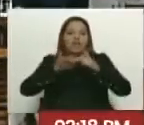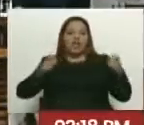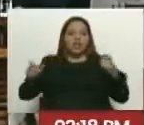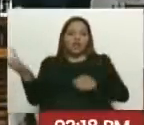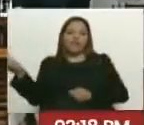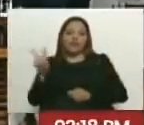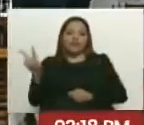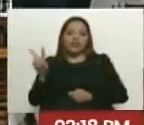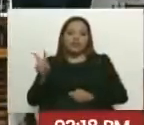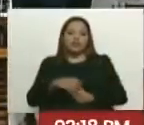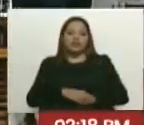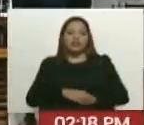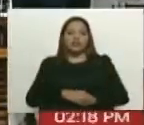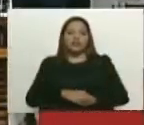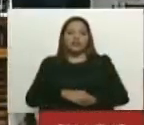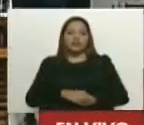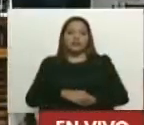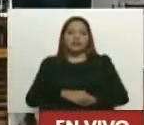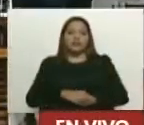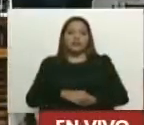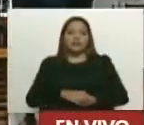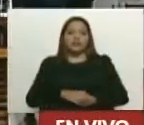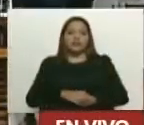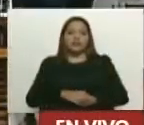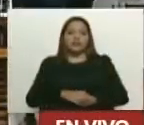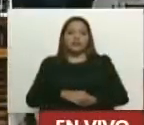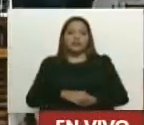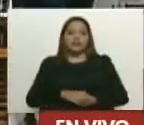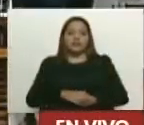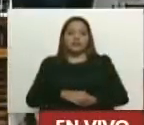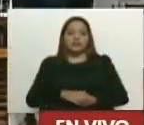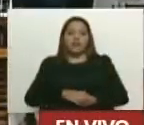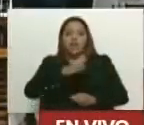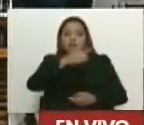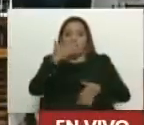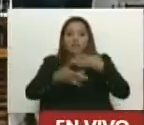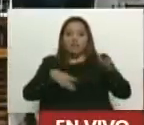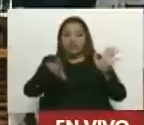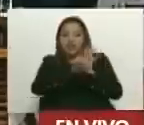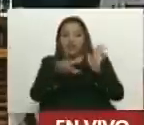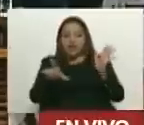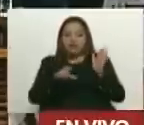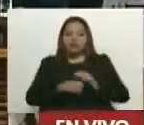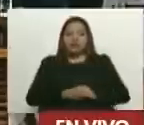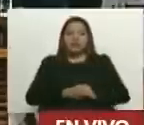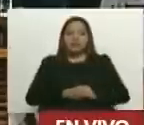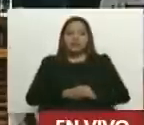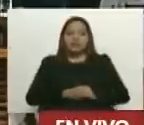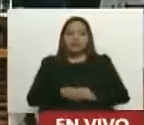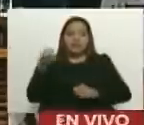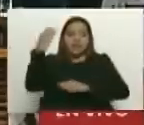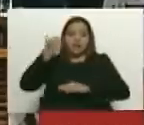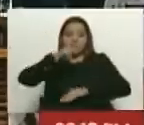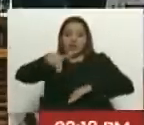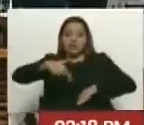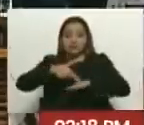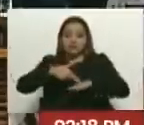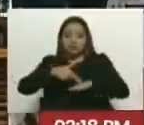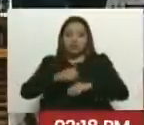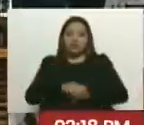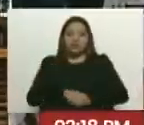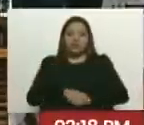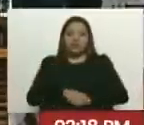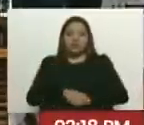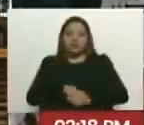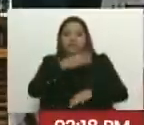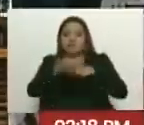República Bolivariana de Venezuela. Acto legislativo, legal, de un poder del Estado venezolano, se